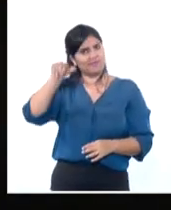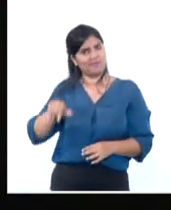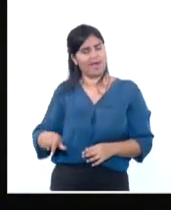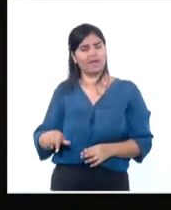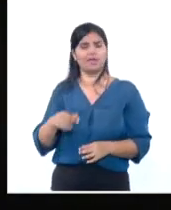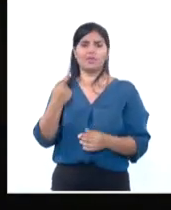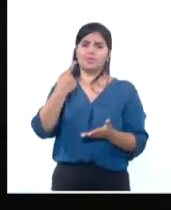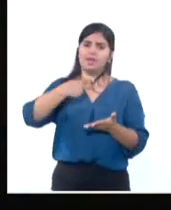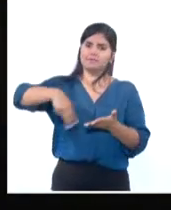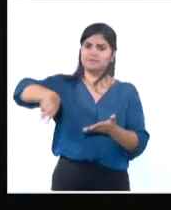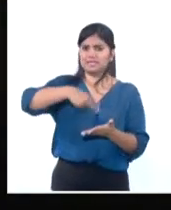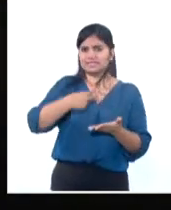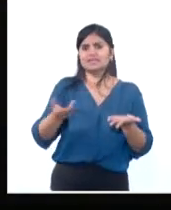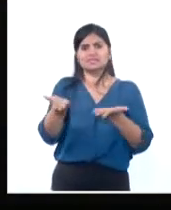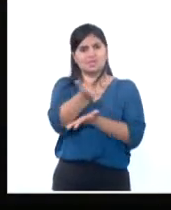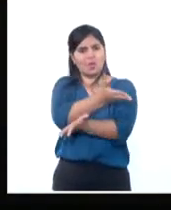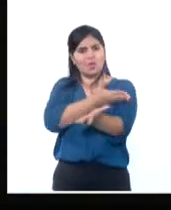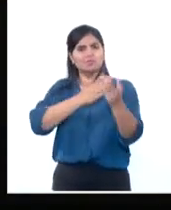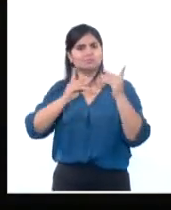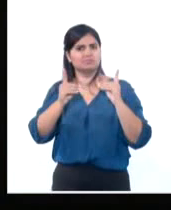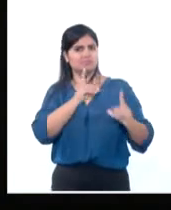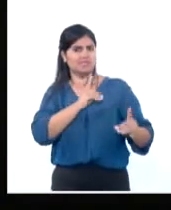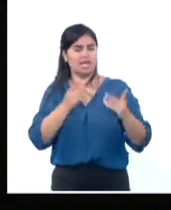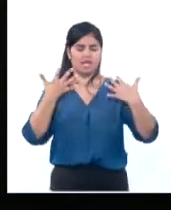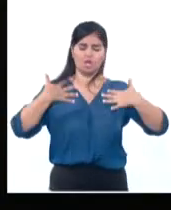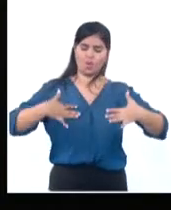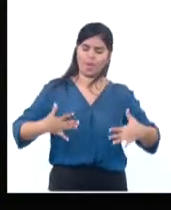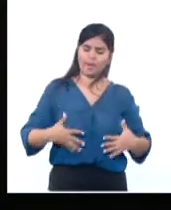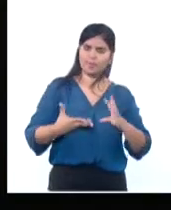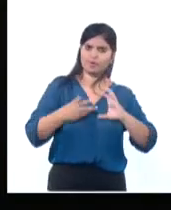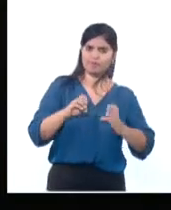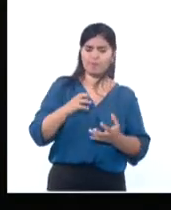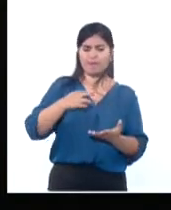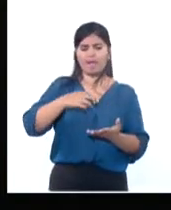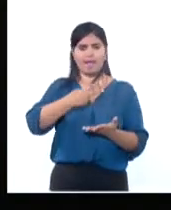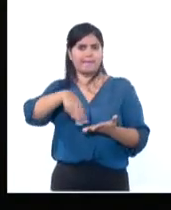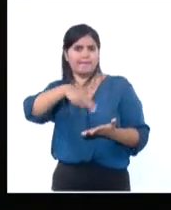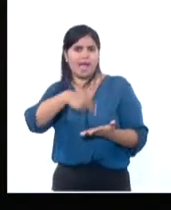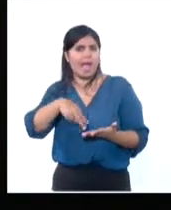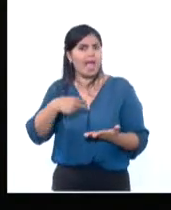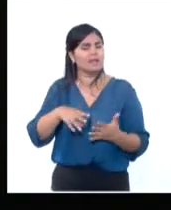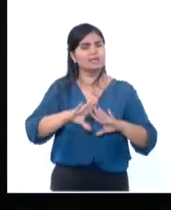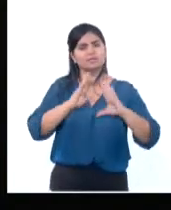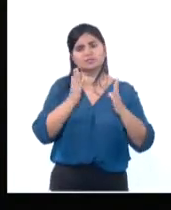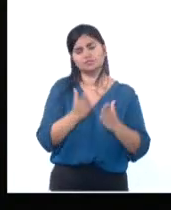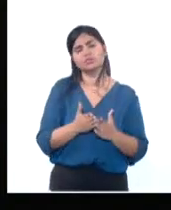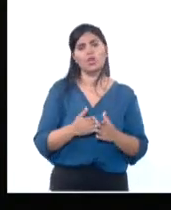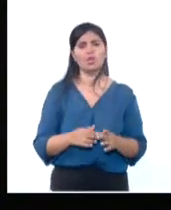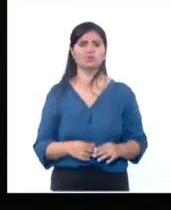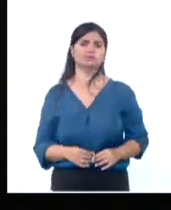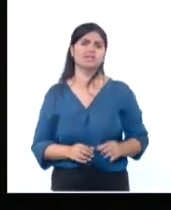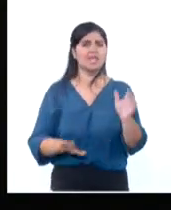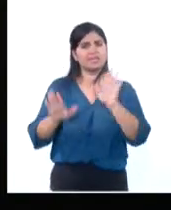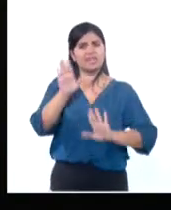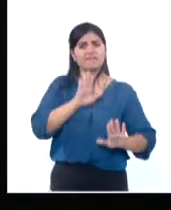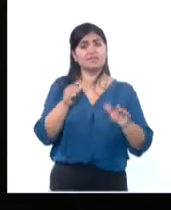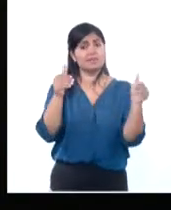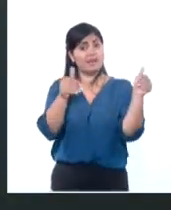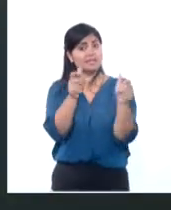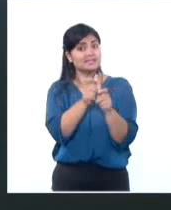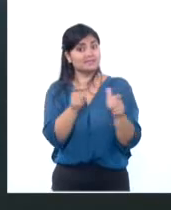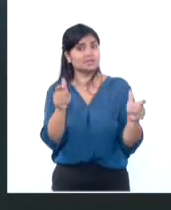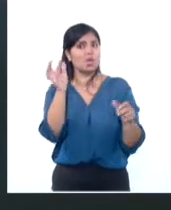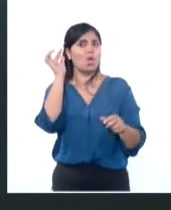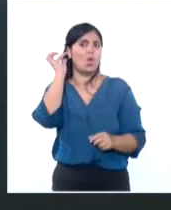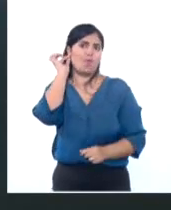que invita a dialogar con lo otro, tanto desde la estética como desde el concepto que defiende de lo femenino. Yo ya